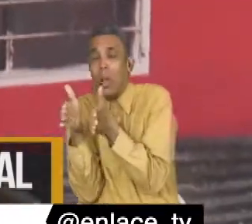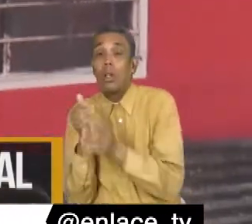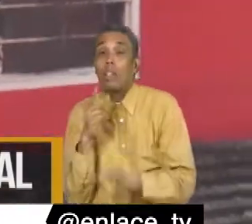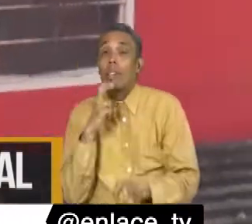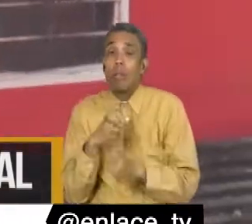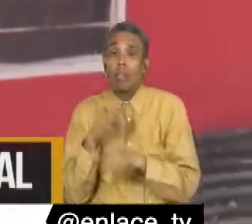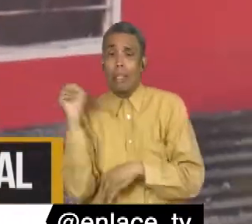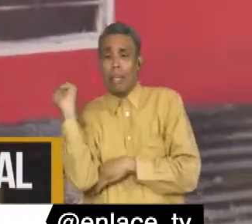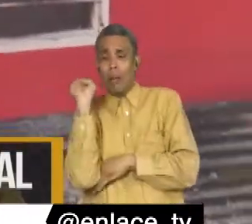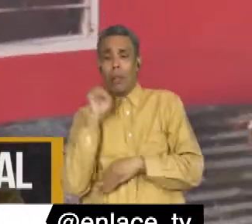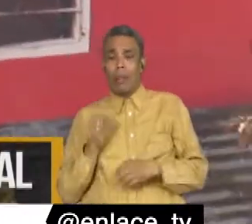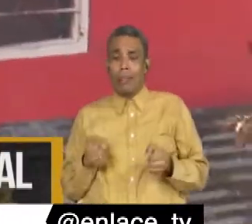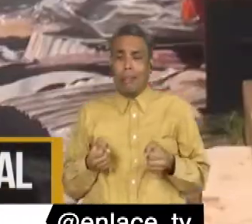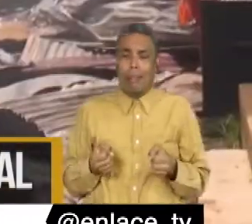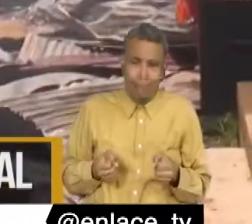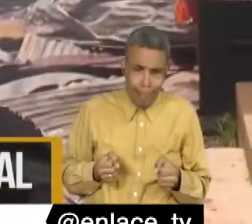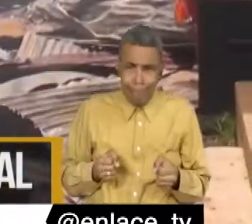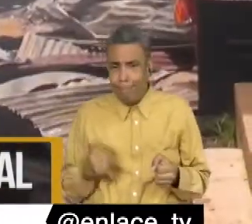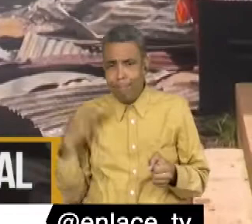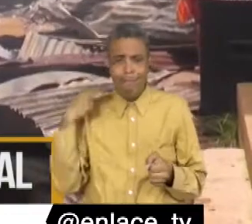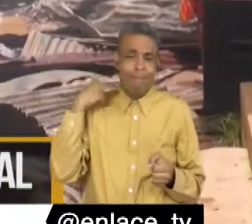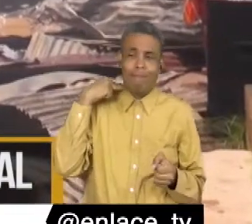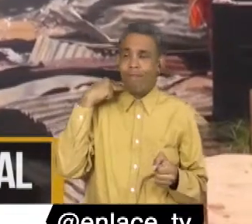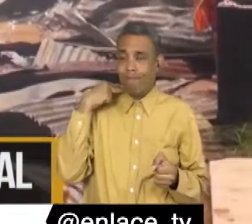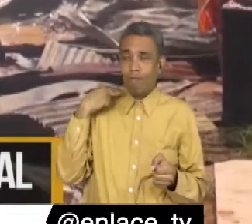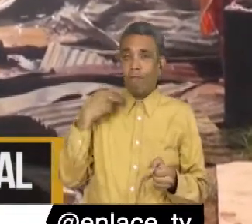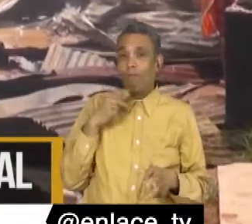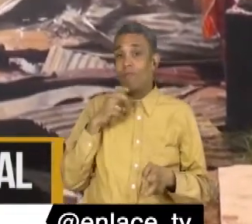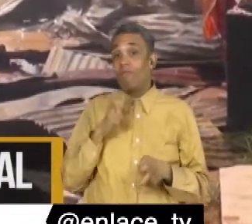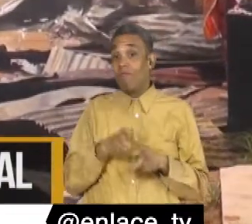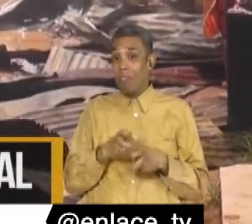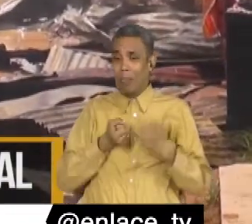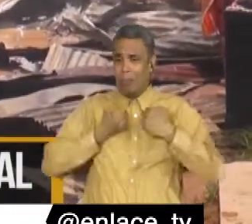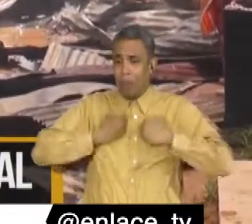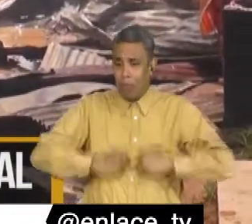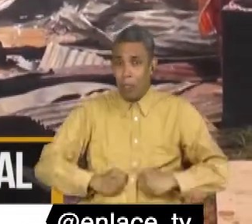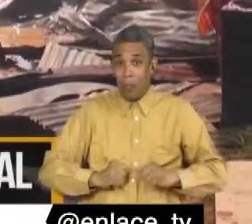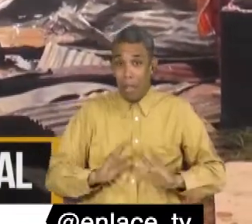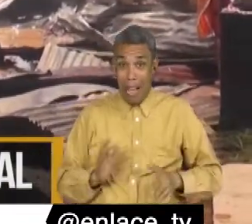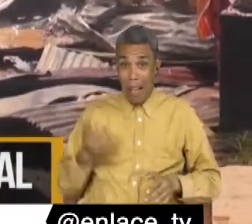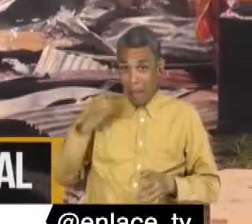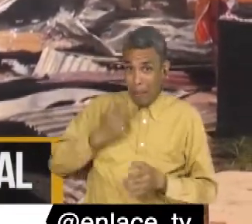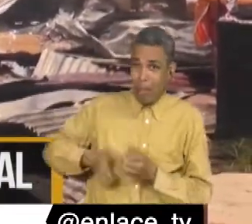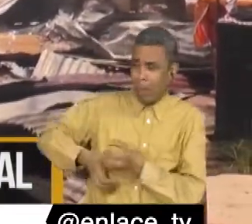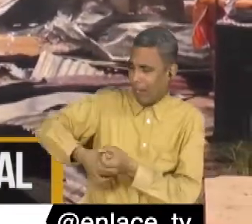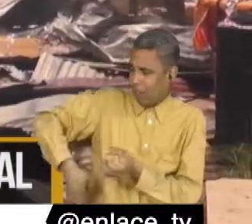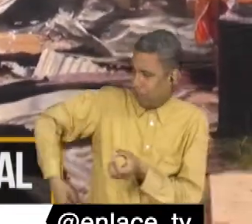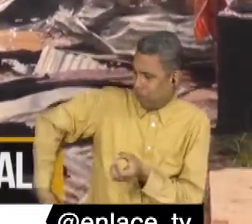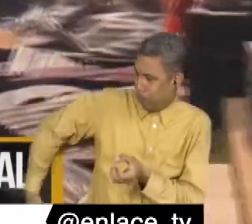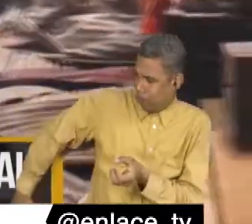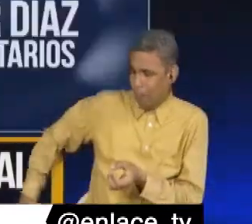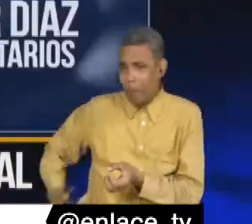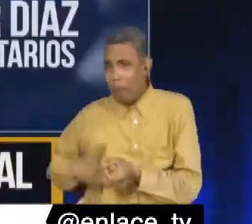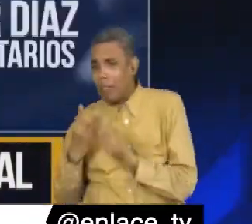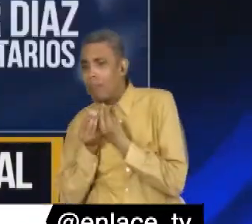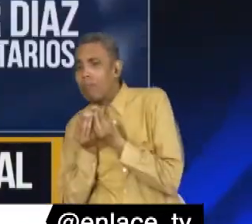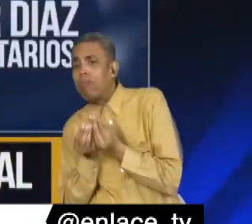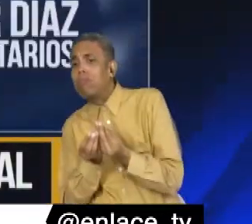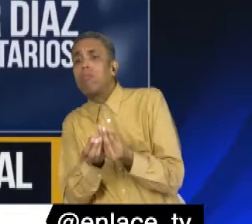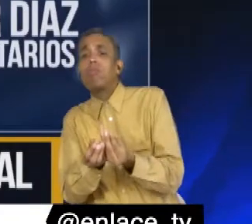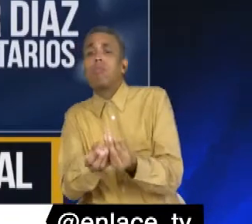poder atender el incendio. Estando ya en el sitio, se dio una atención